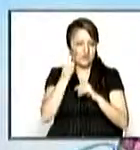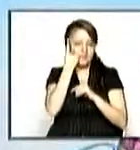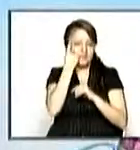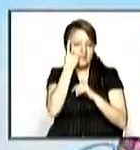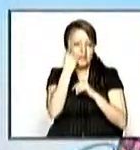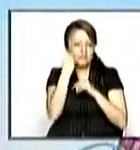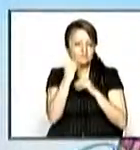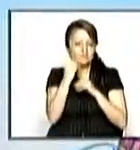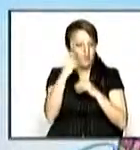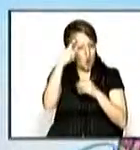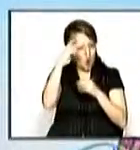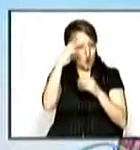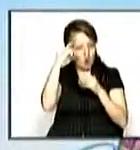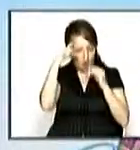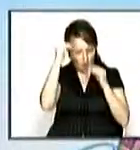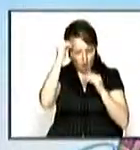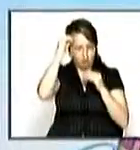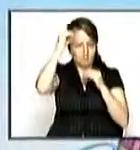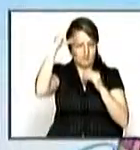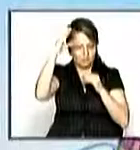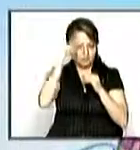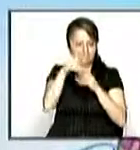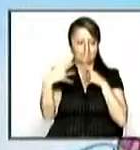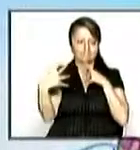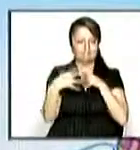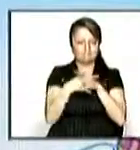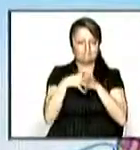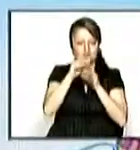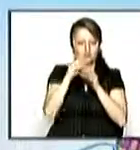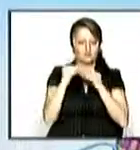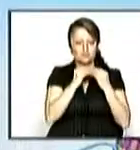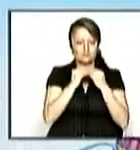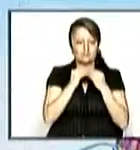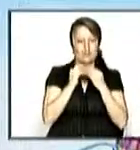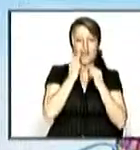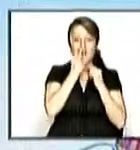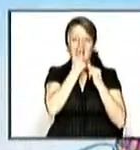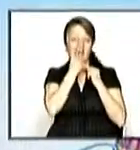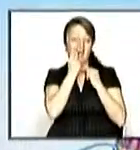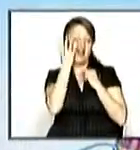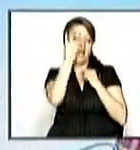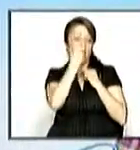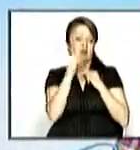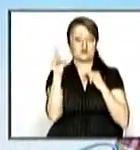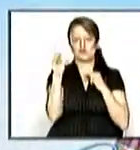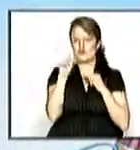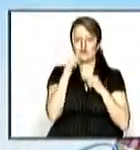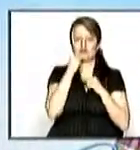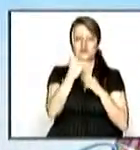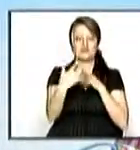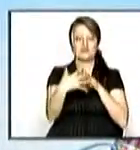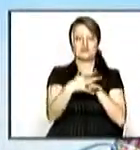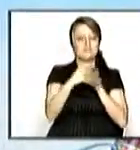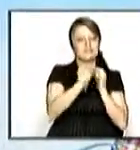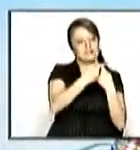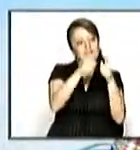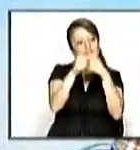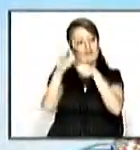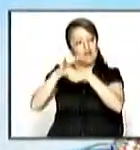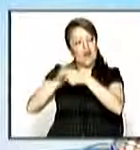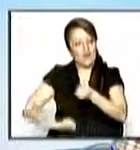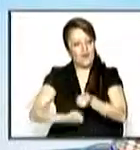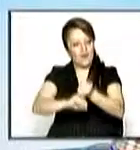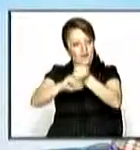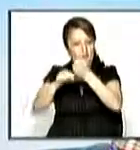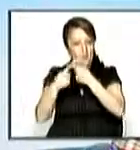la odontología, sin verla tanto desde el punto estético, sino desde ese contexto integral de la medicina interna, de